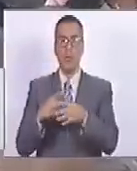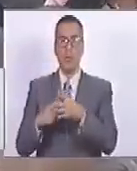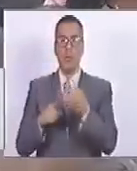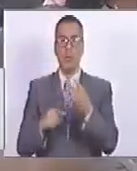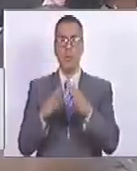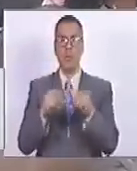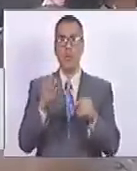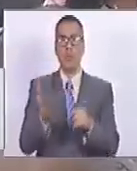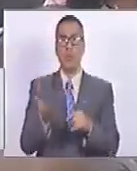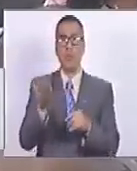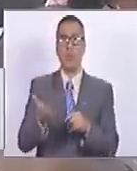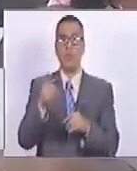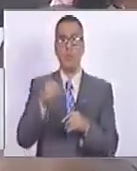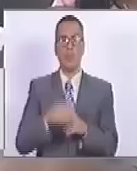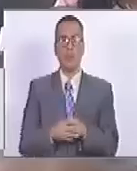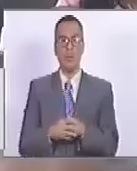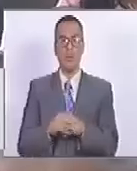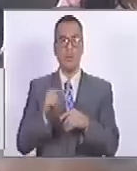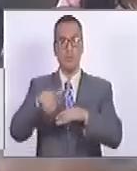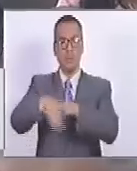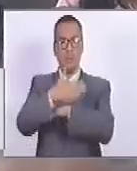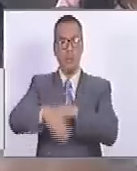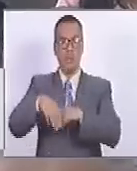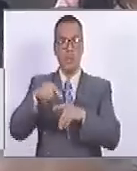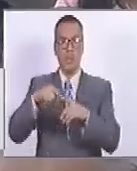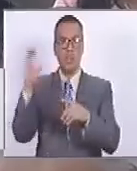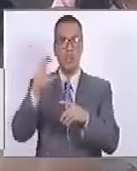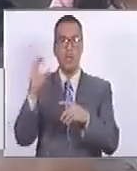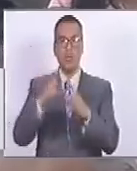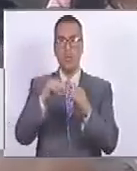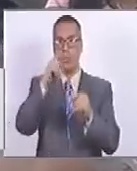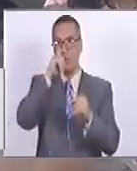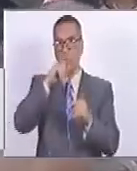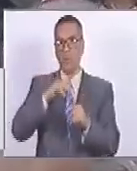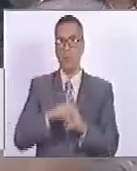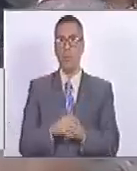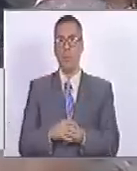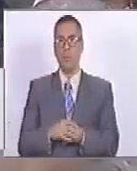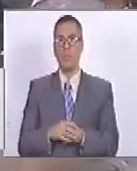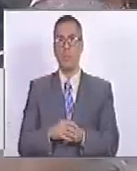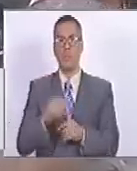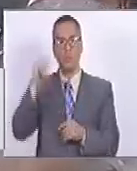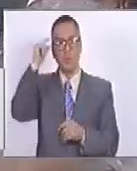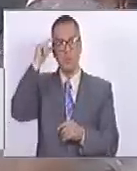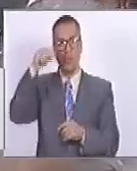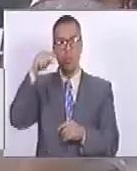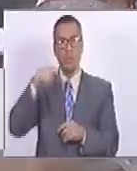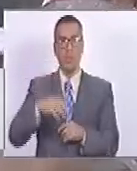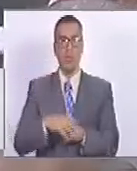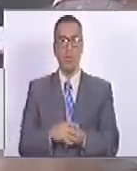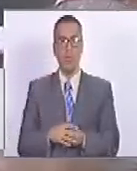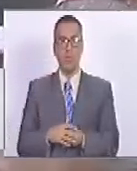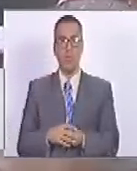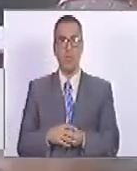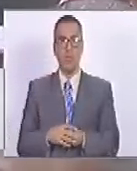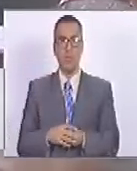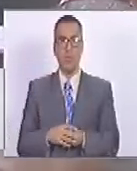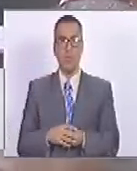más importante que toma las calles caraqueñas cada año. El Día del Orgullo